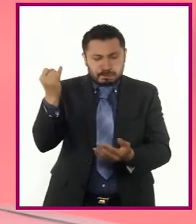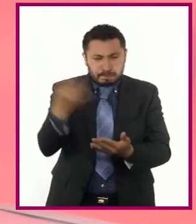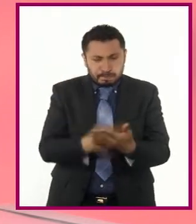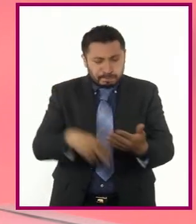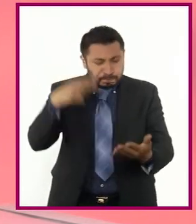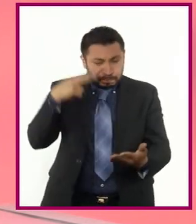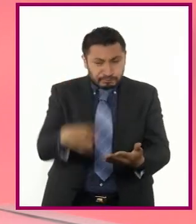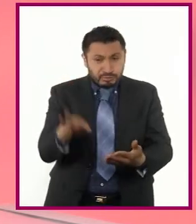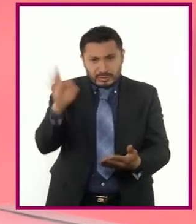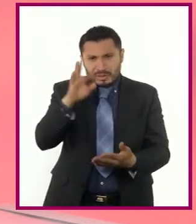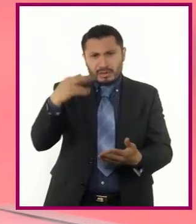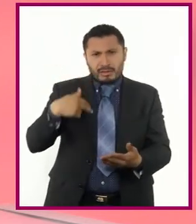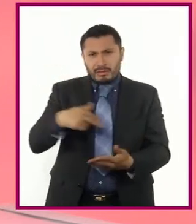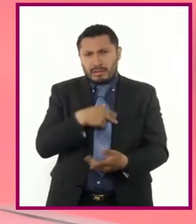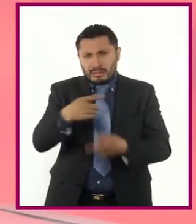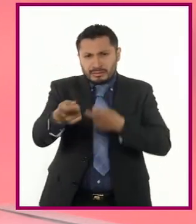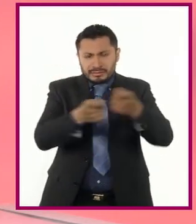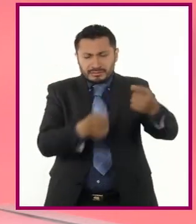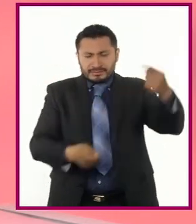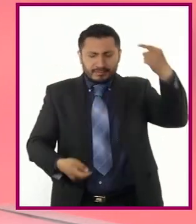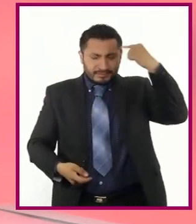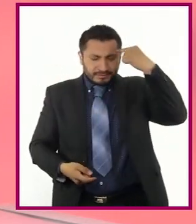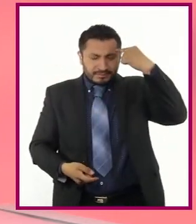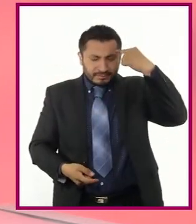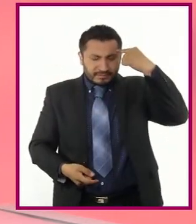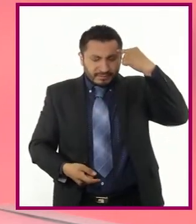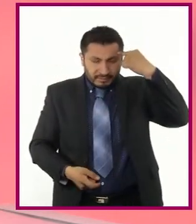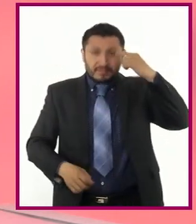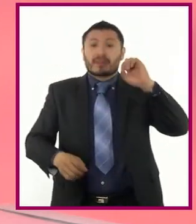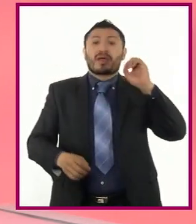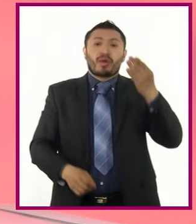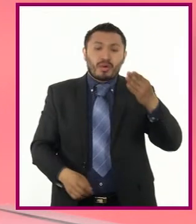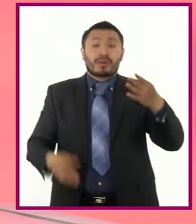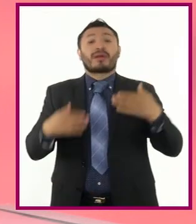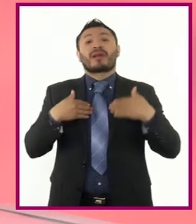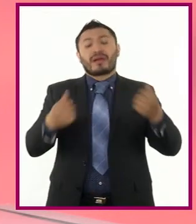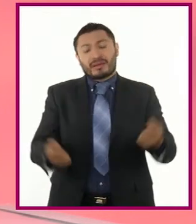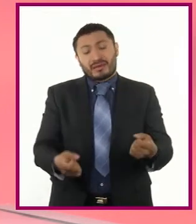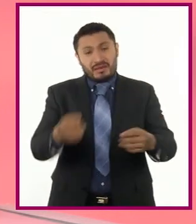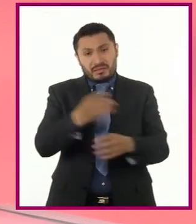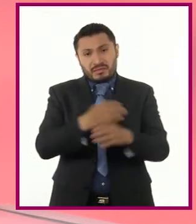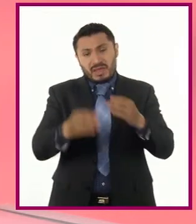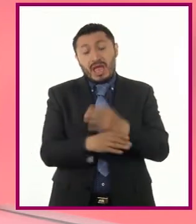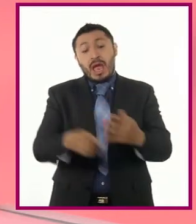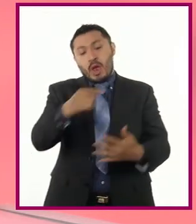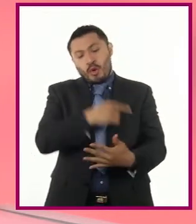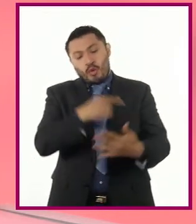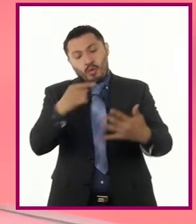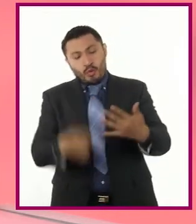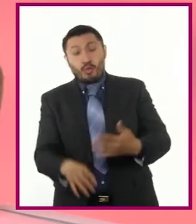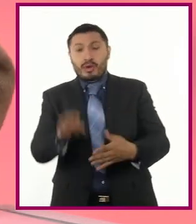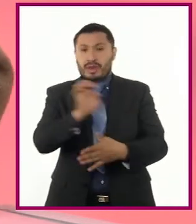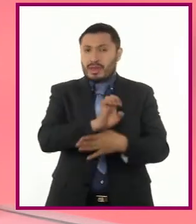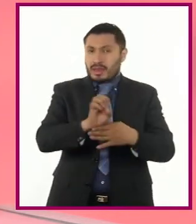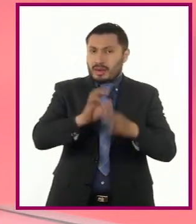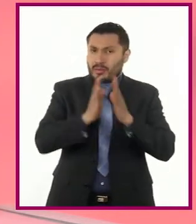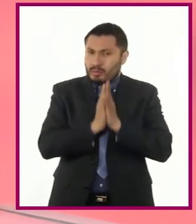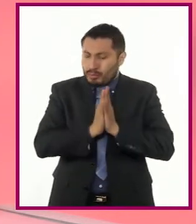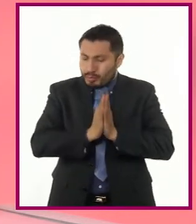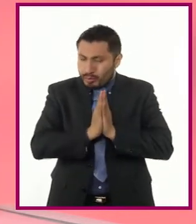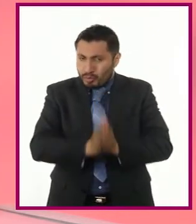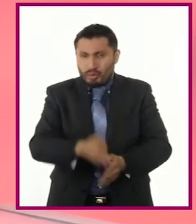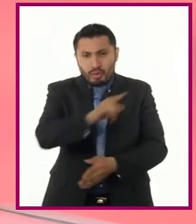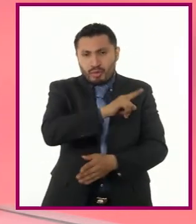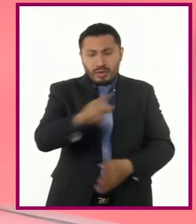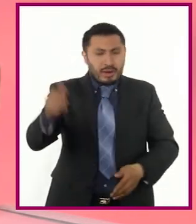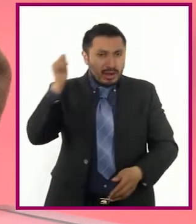nosotros manipulamos esa imagen en nuestra mente, obviamente vamos a comprender muchas situaciones. Entonces, por favor, niños, traten de mantener